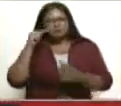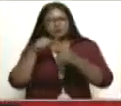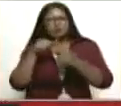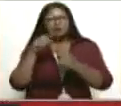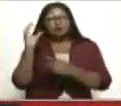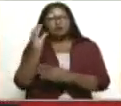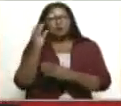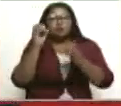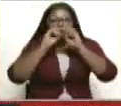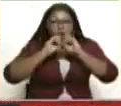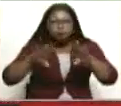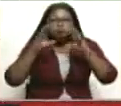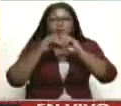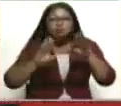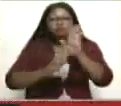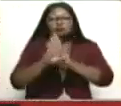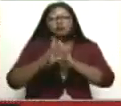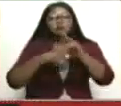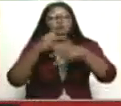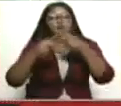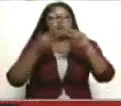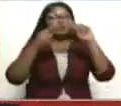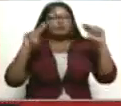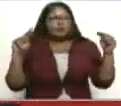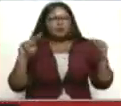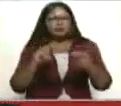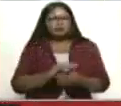difundir los avances del proceso de paz.